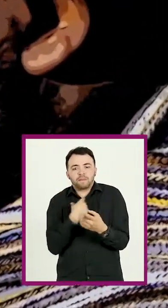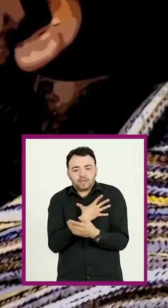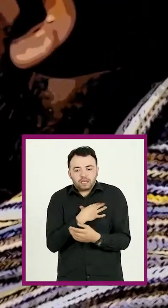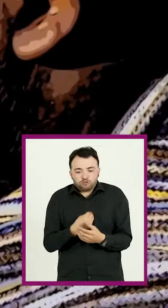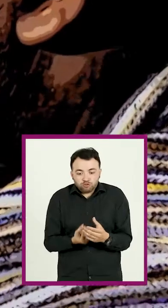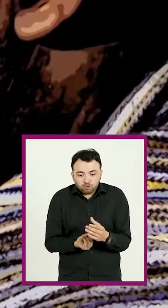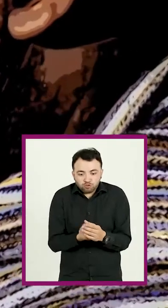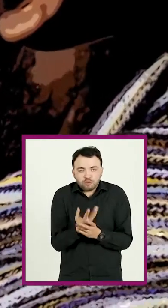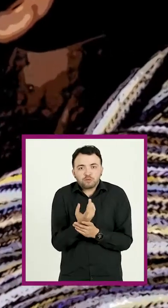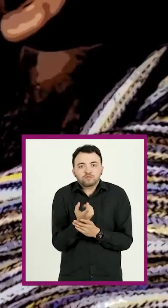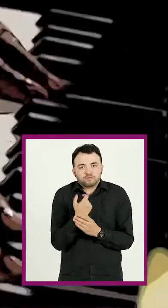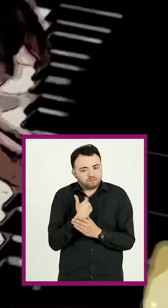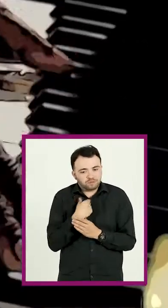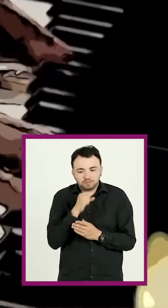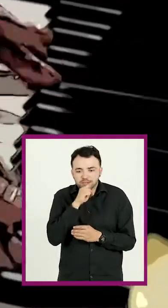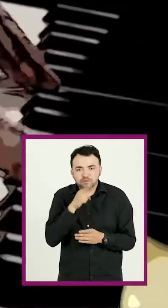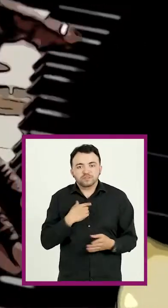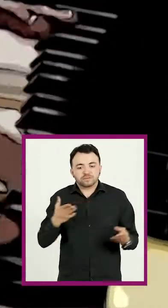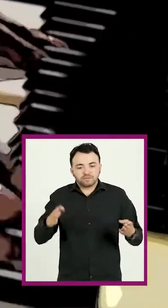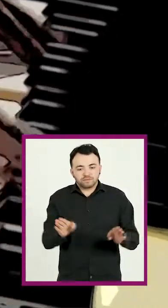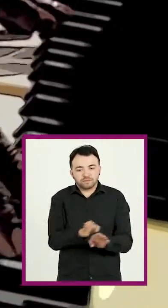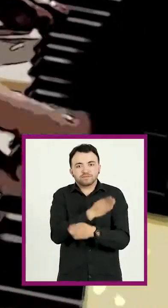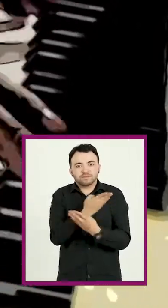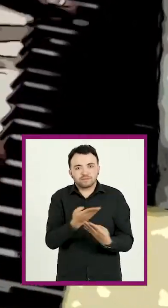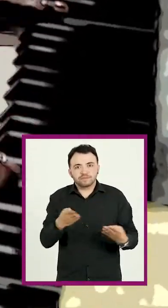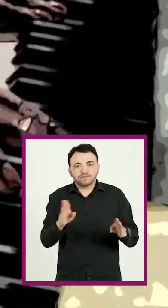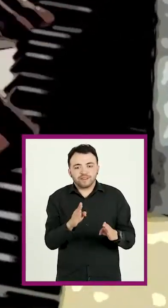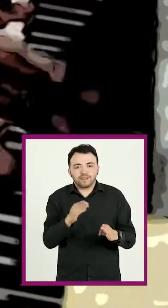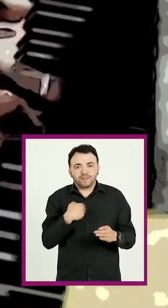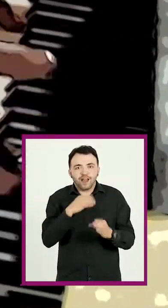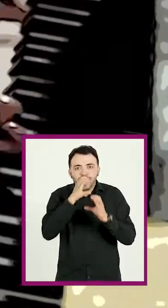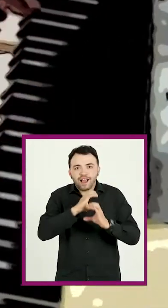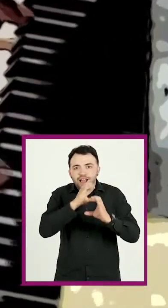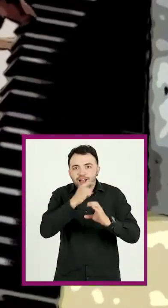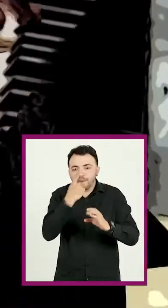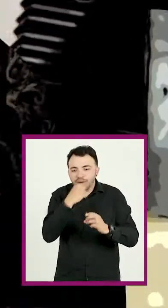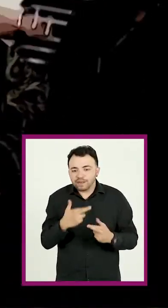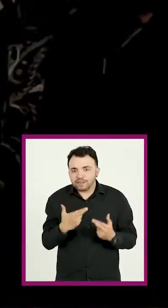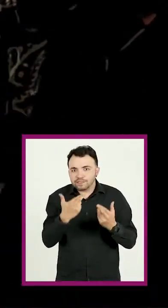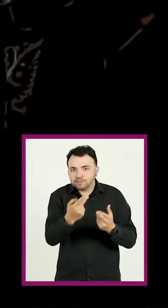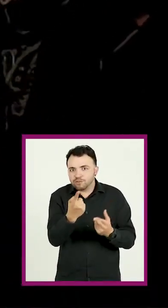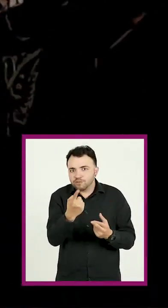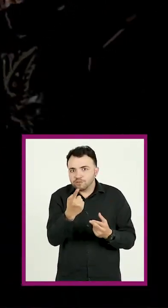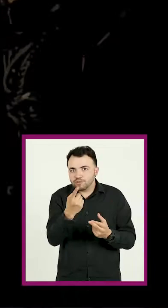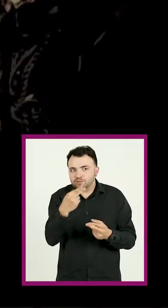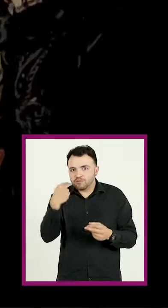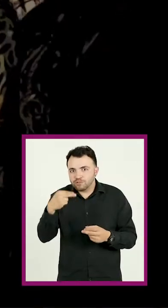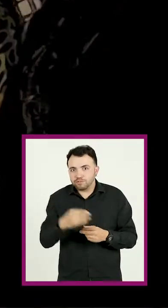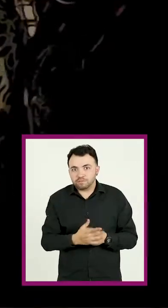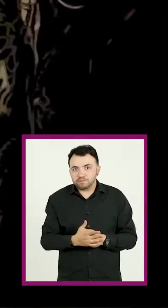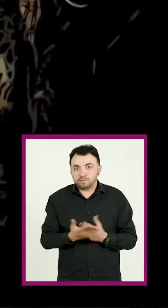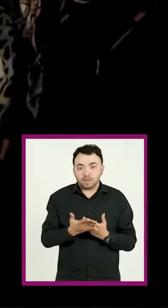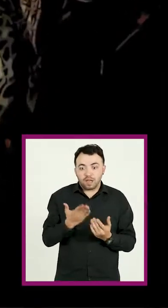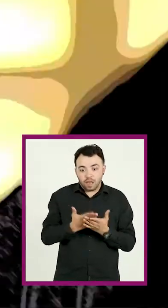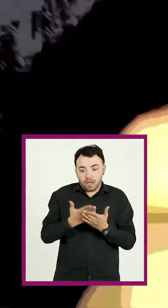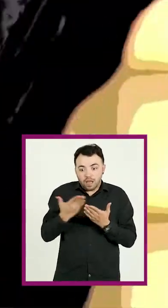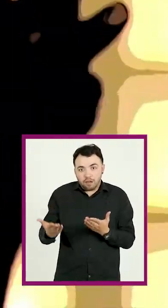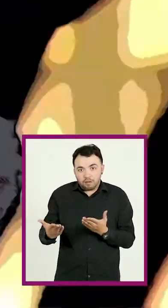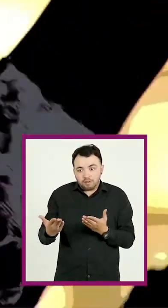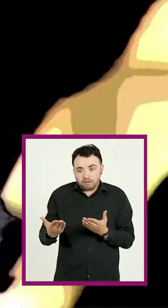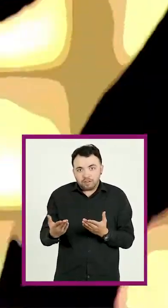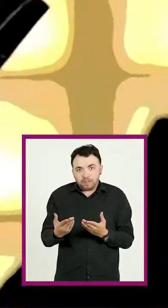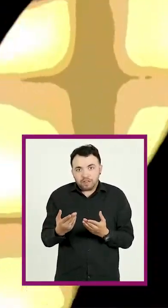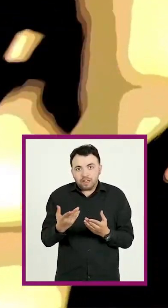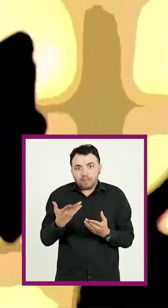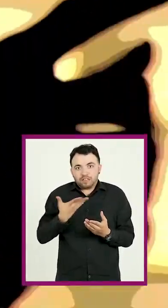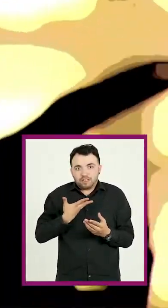transformaciones históricas, el rol de los griots también ha tenido que actualizarse. Y hoy en día, tras siglos de perfeccionamiento